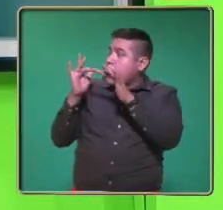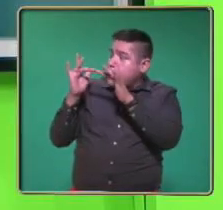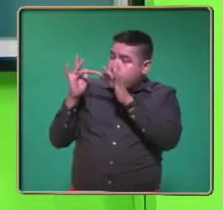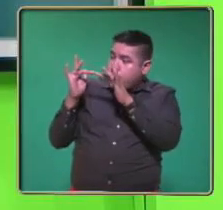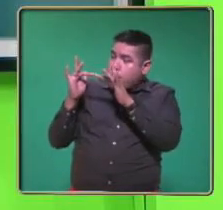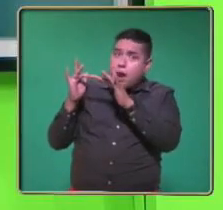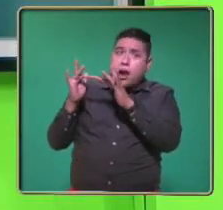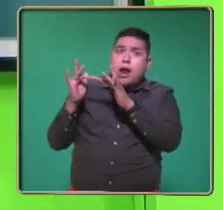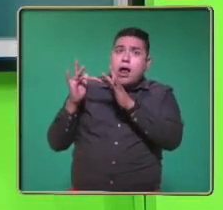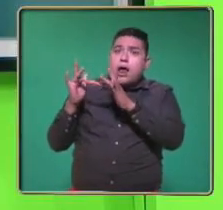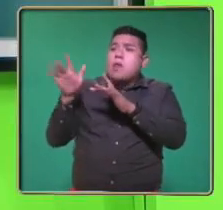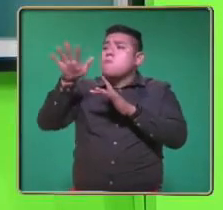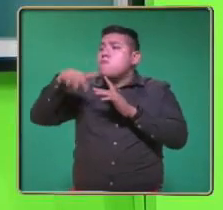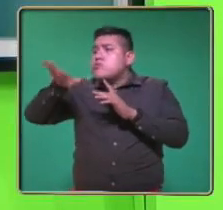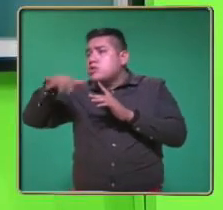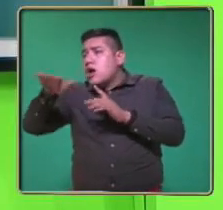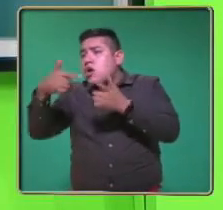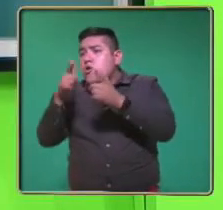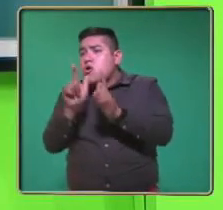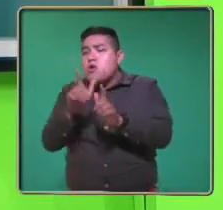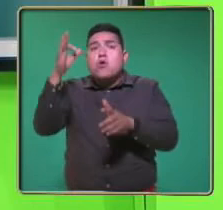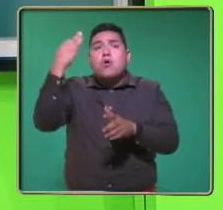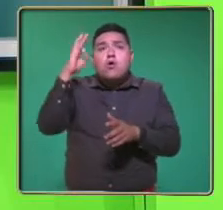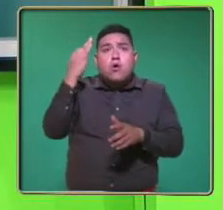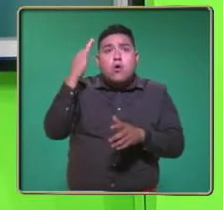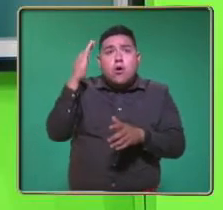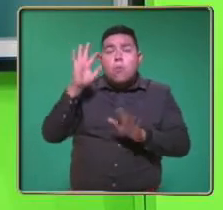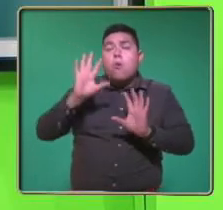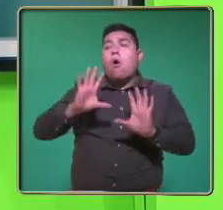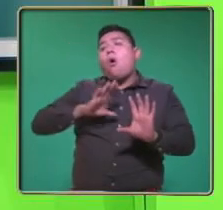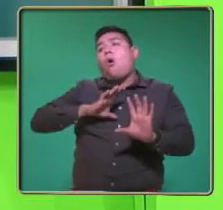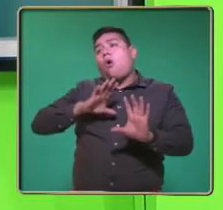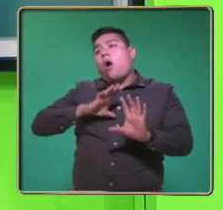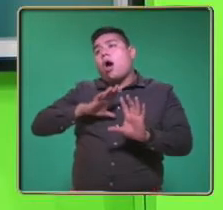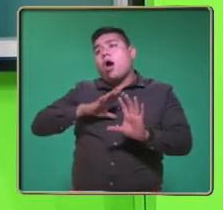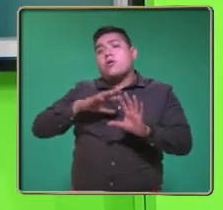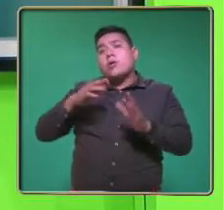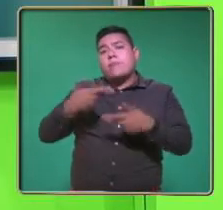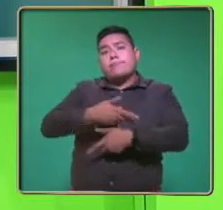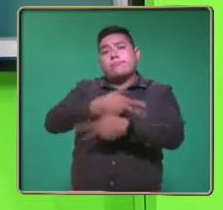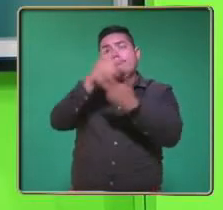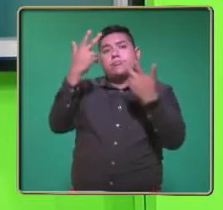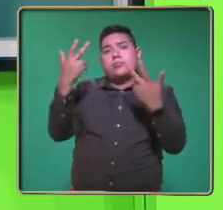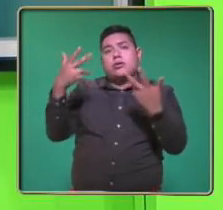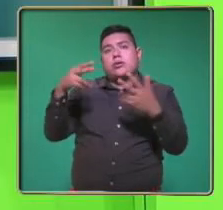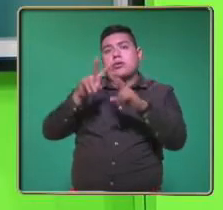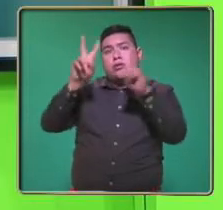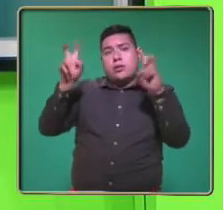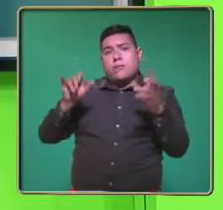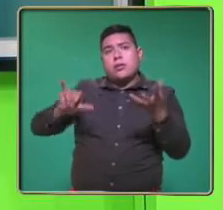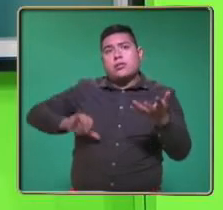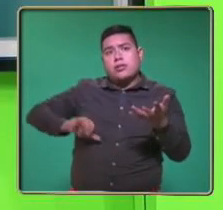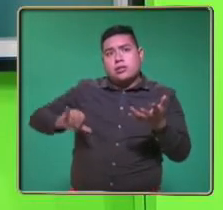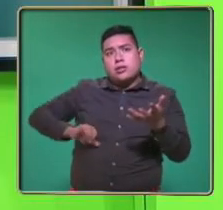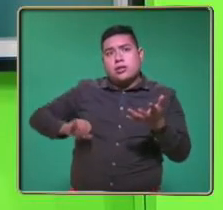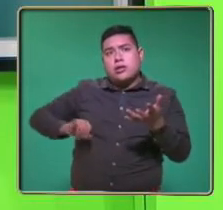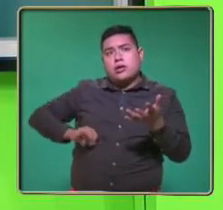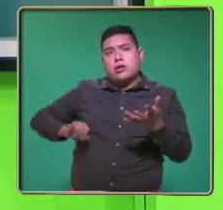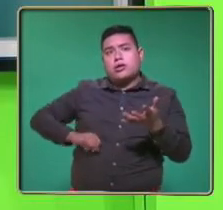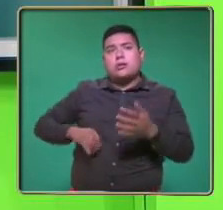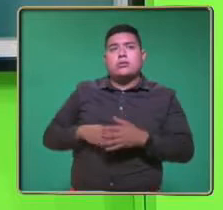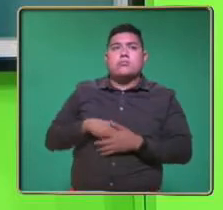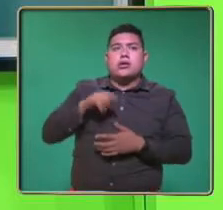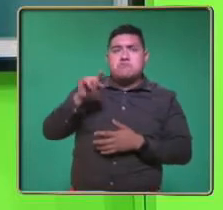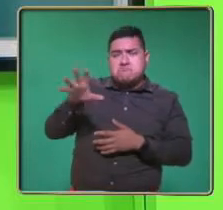blog personal, los grupos de Facebook o alguna reunión virtual que tenga que ver el tema de interés de la situación de tu